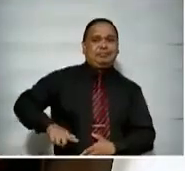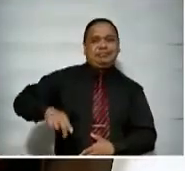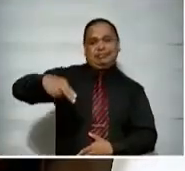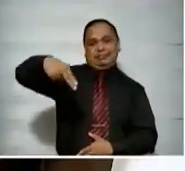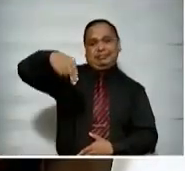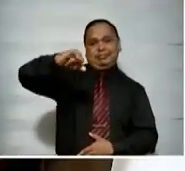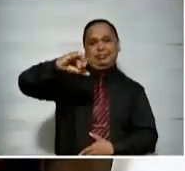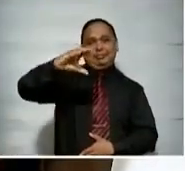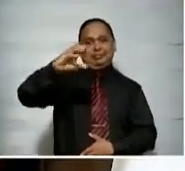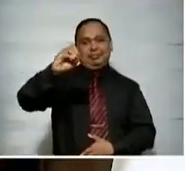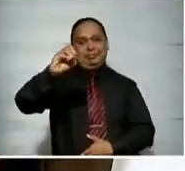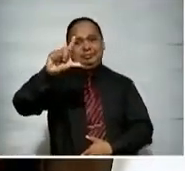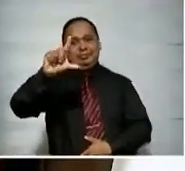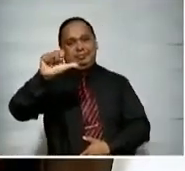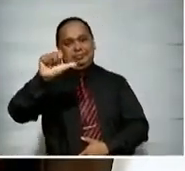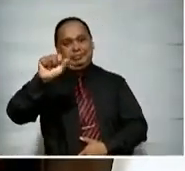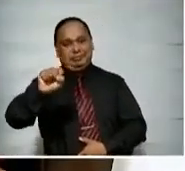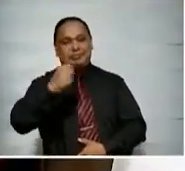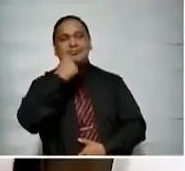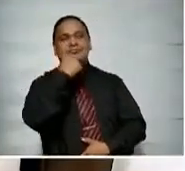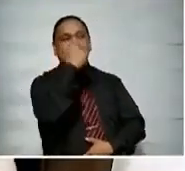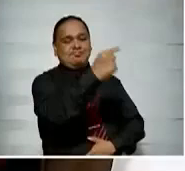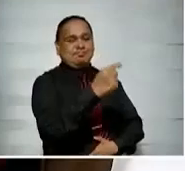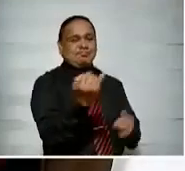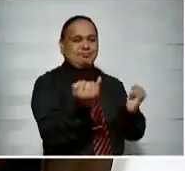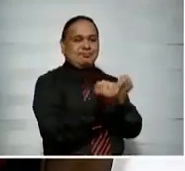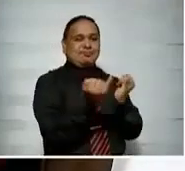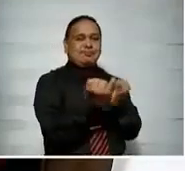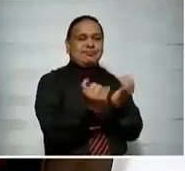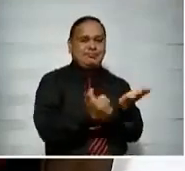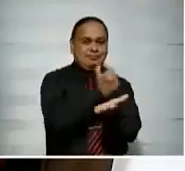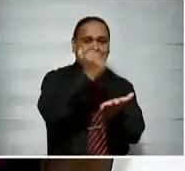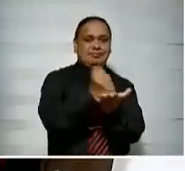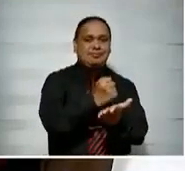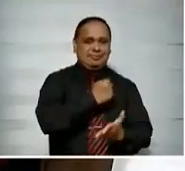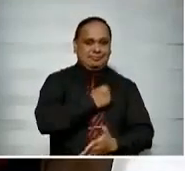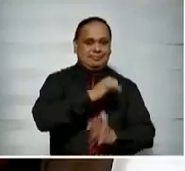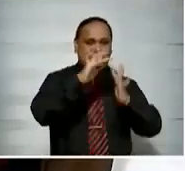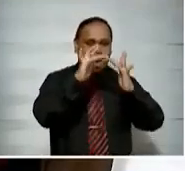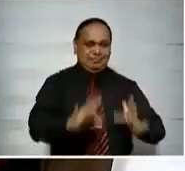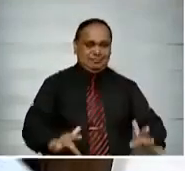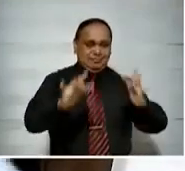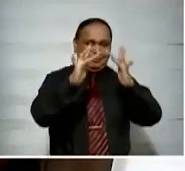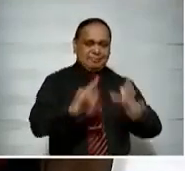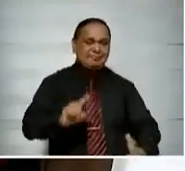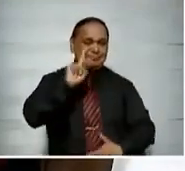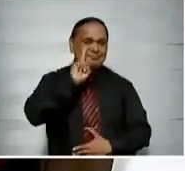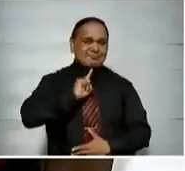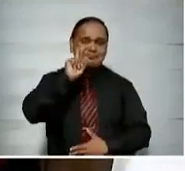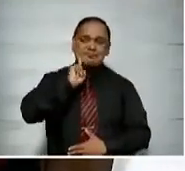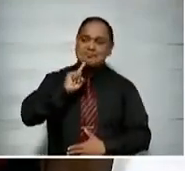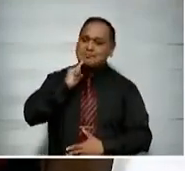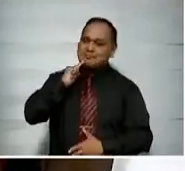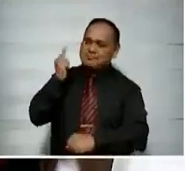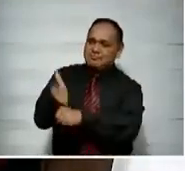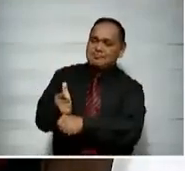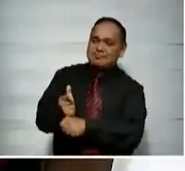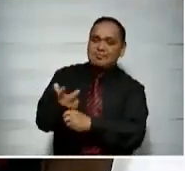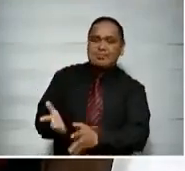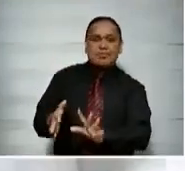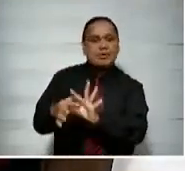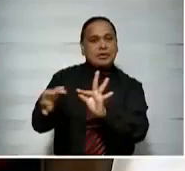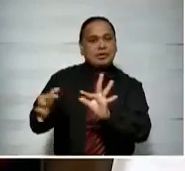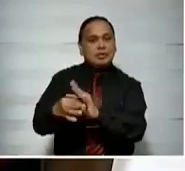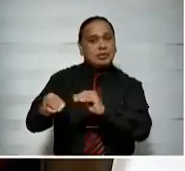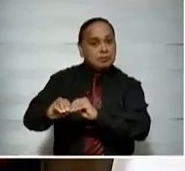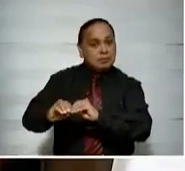y diplomáticamente exigió esa reparación de una ciudadana francesa, pues los evidenció y nunca, nunca de los nunca aclararon esa